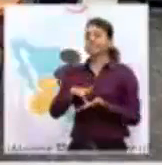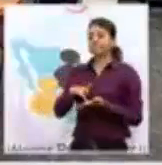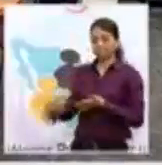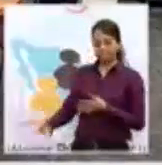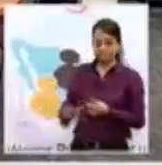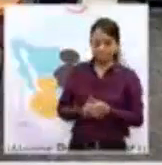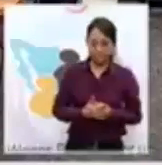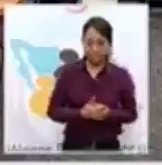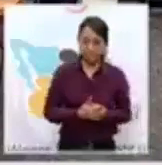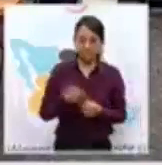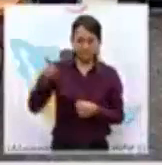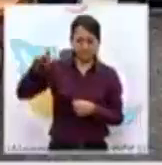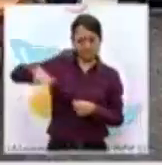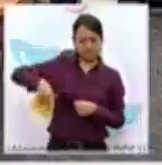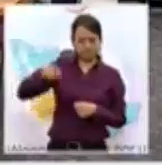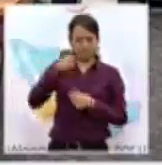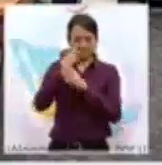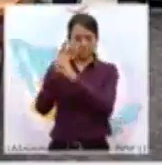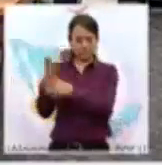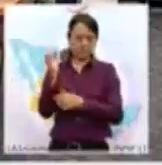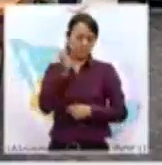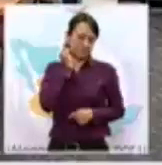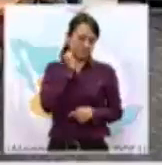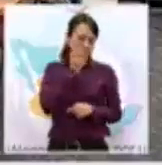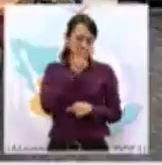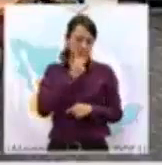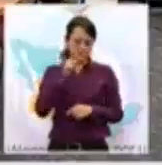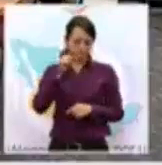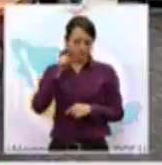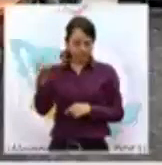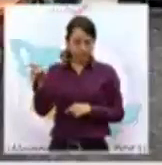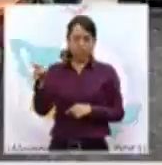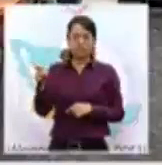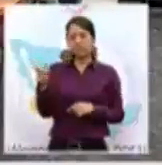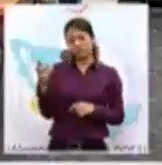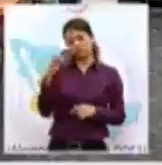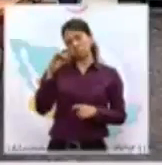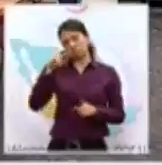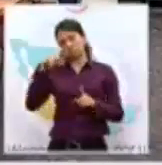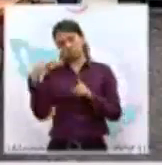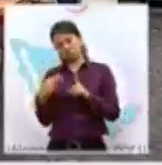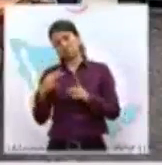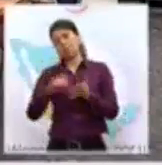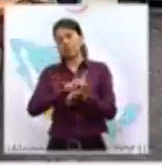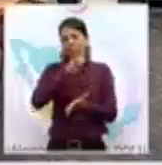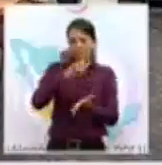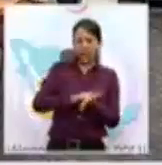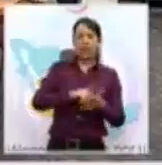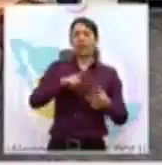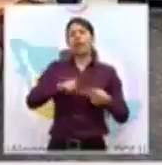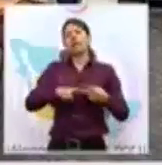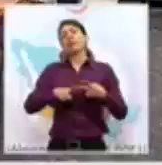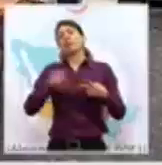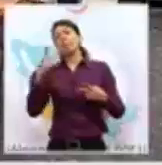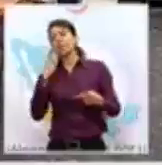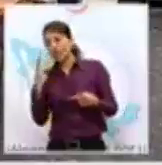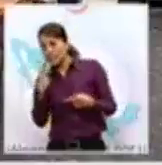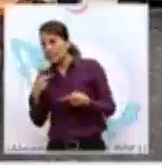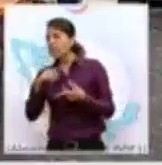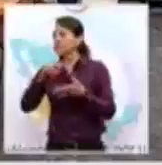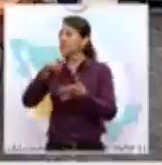un elemento fundamental, aparte de los ejes, en términos legislativos, de política, de rediseño, por supuesto,